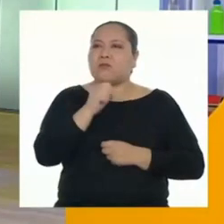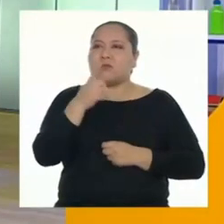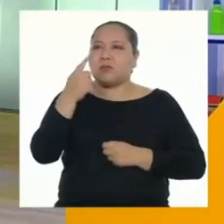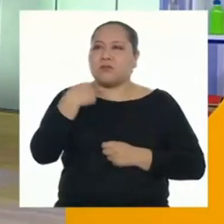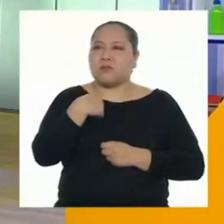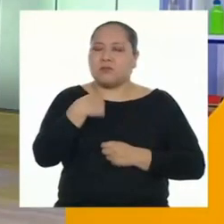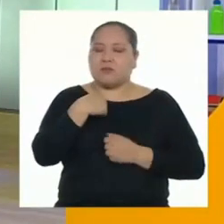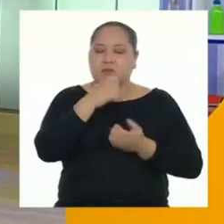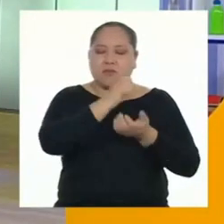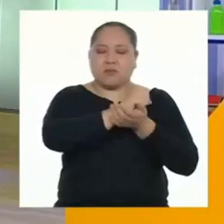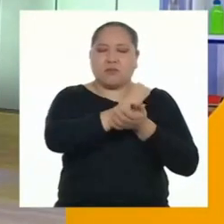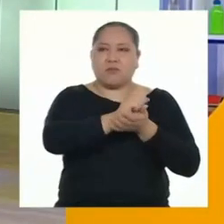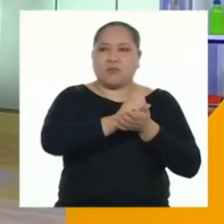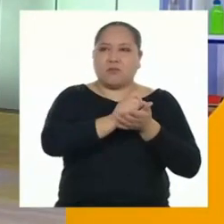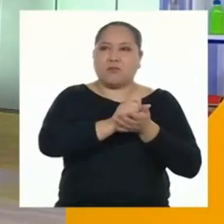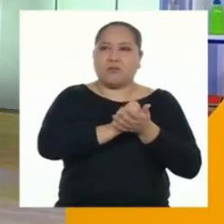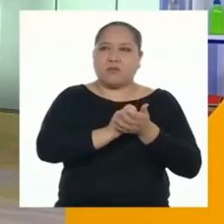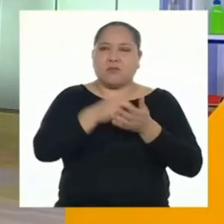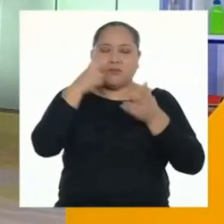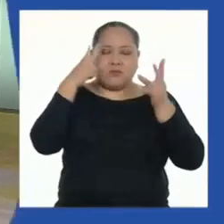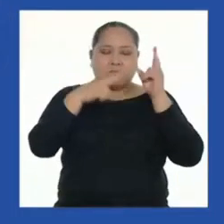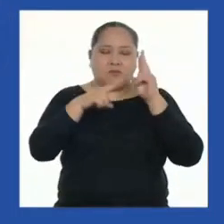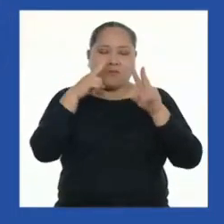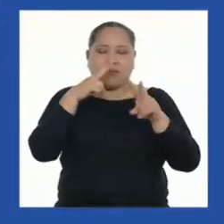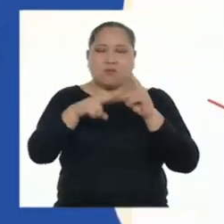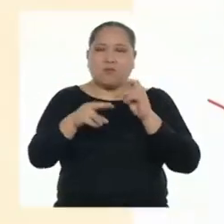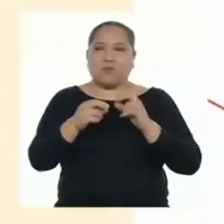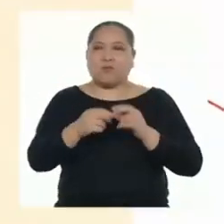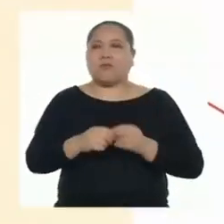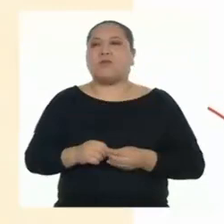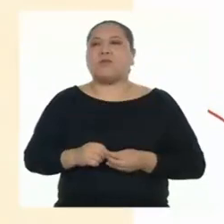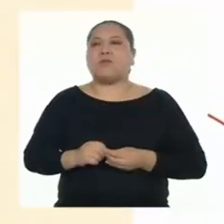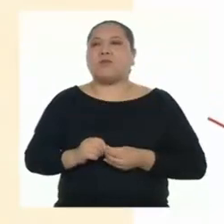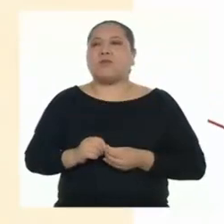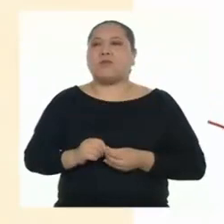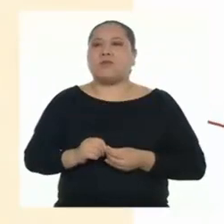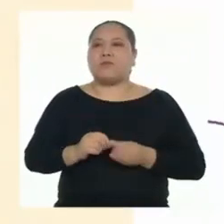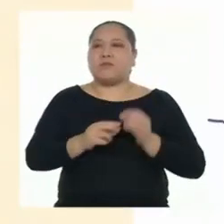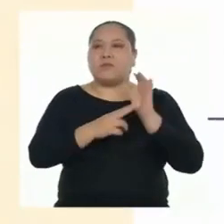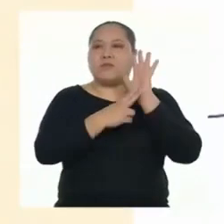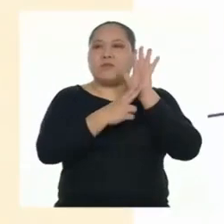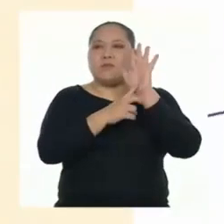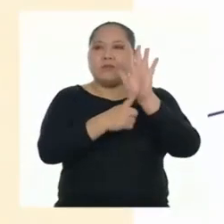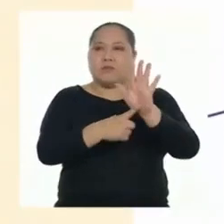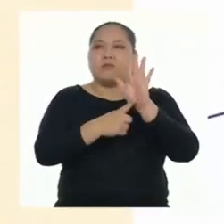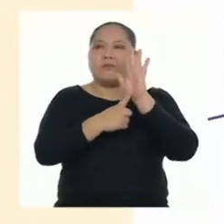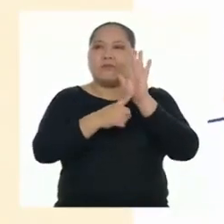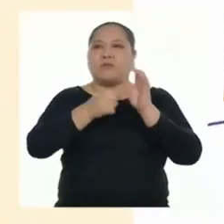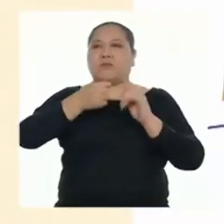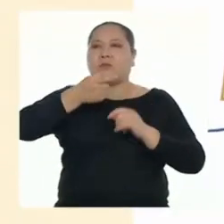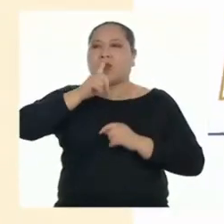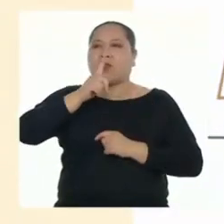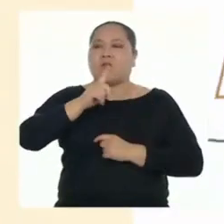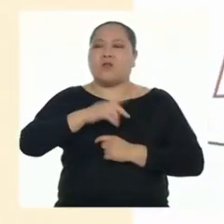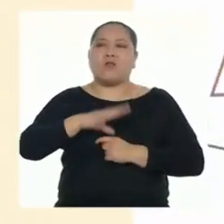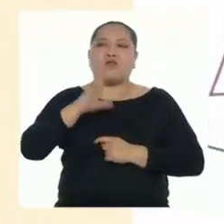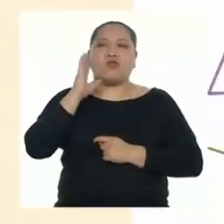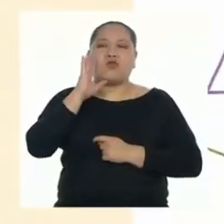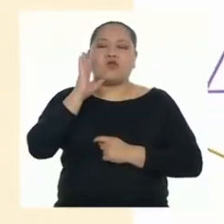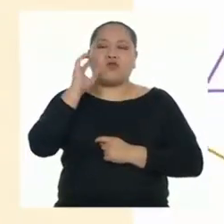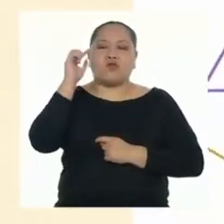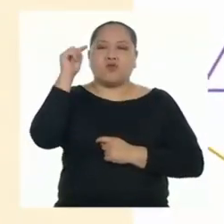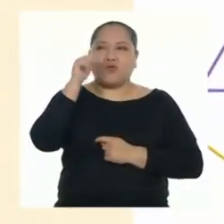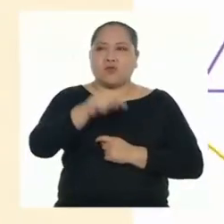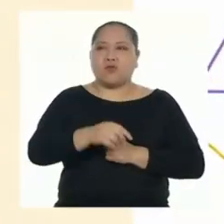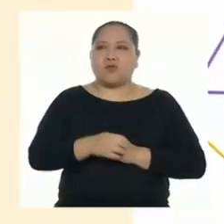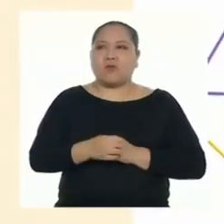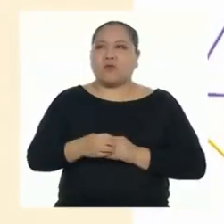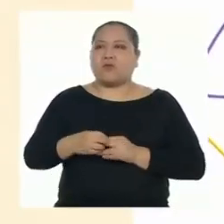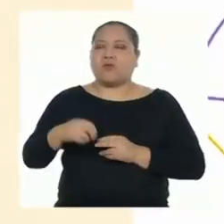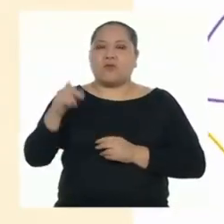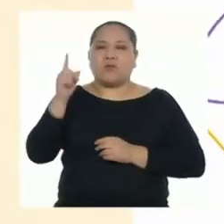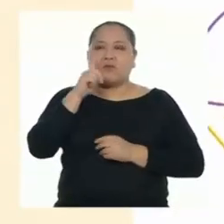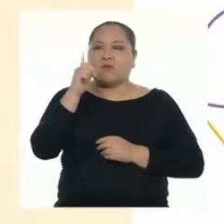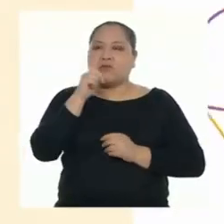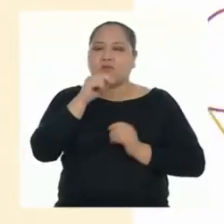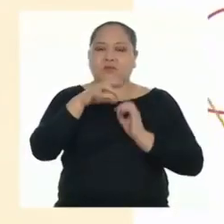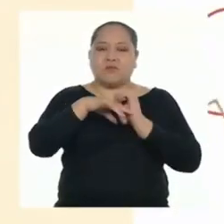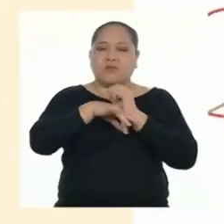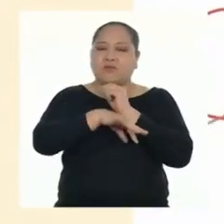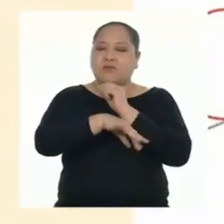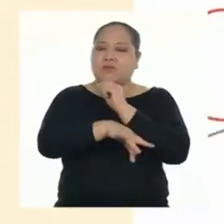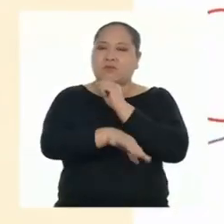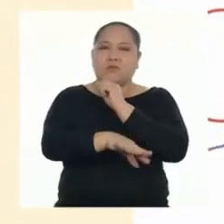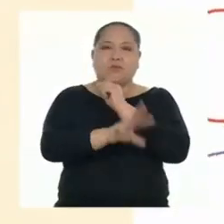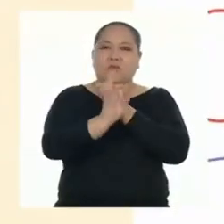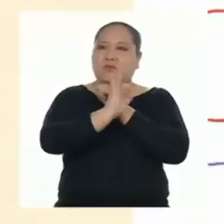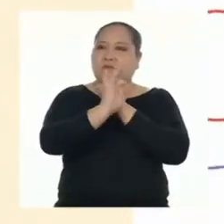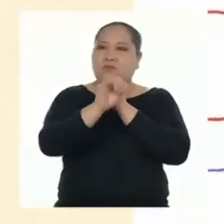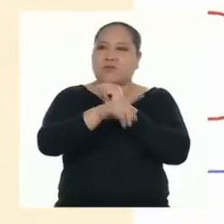lo anoté aquí, en observaciones. Muestra de agua de charco o contaminada, no se observó el